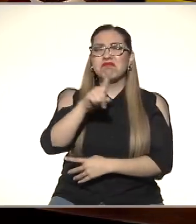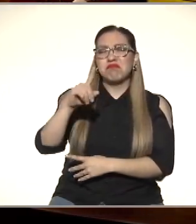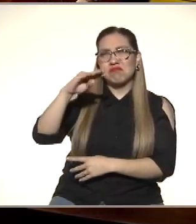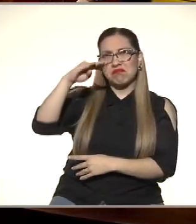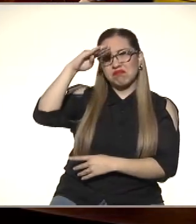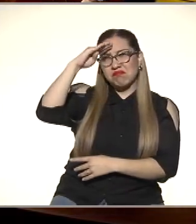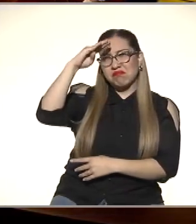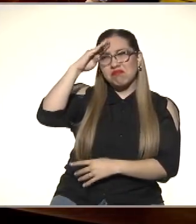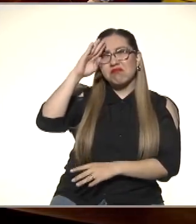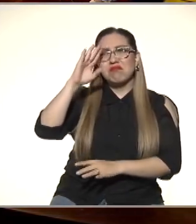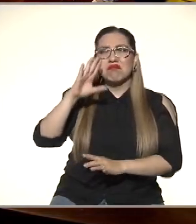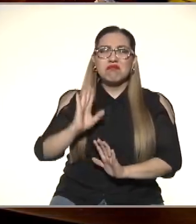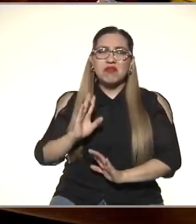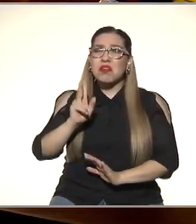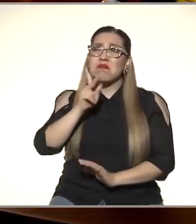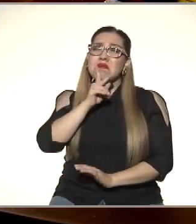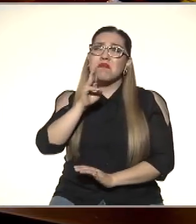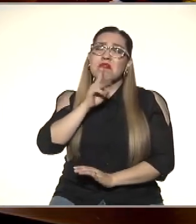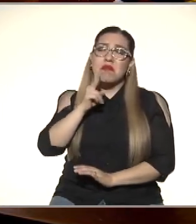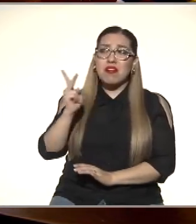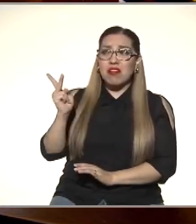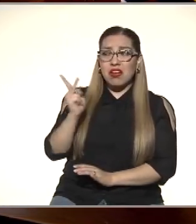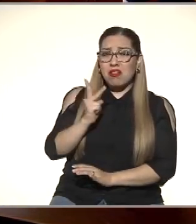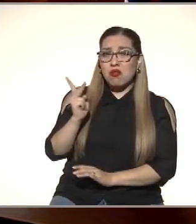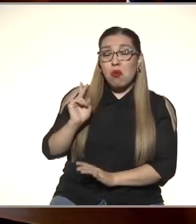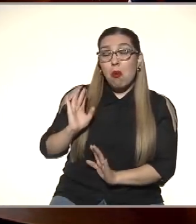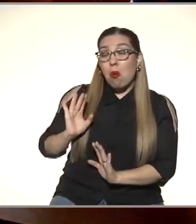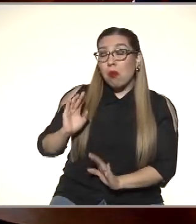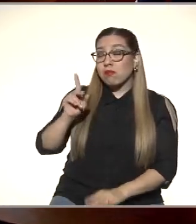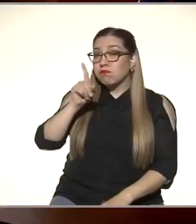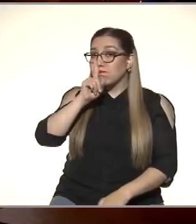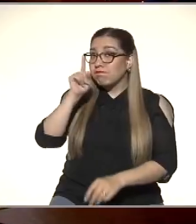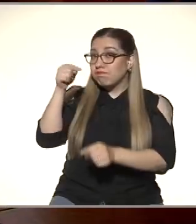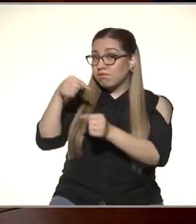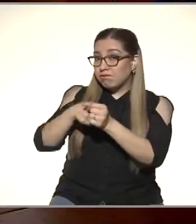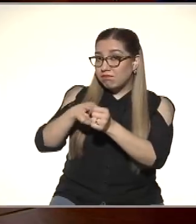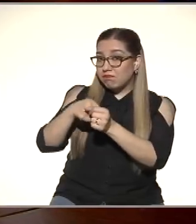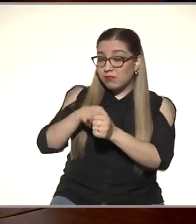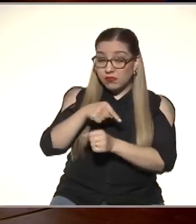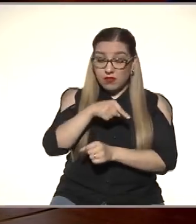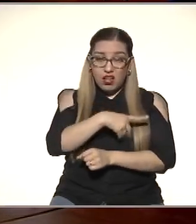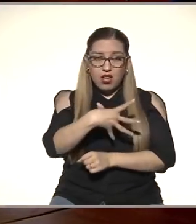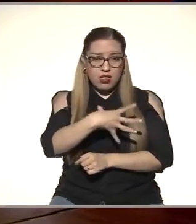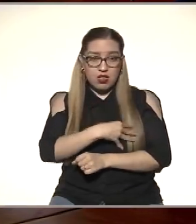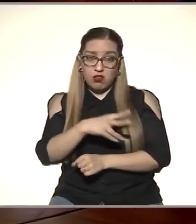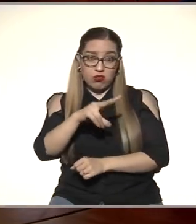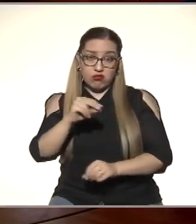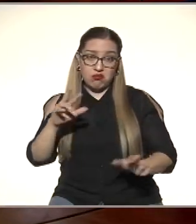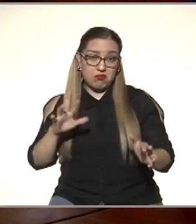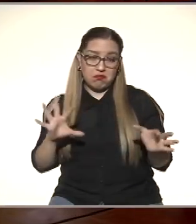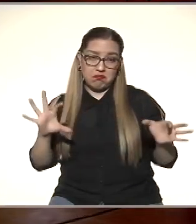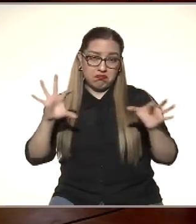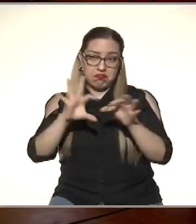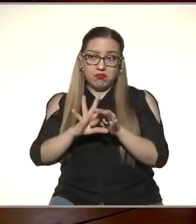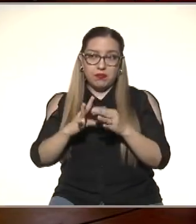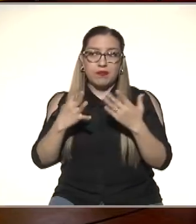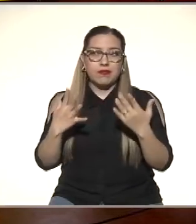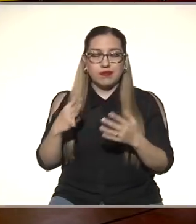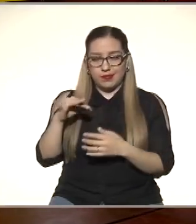un tema entre papá y mamá. O sea, que por qué es de la pareja, los hijos, ¿qué? ¿No? Sí, es una